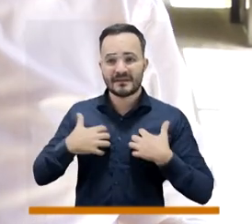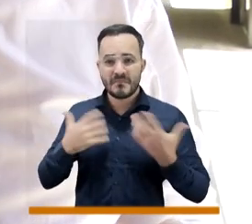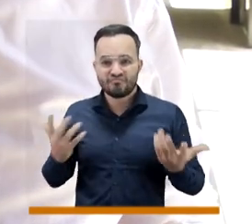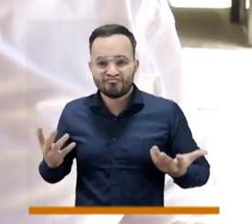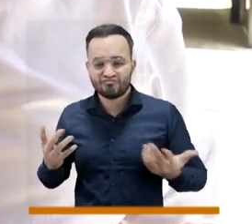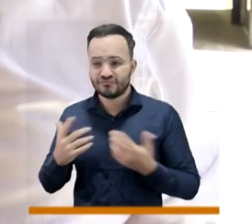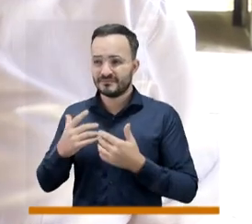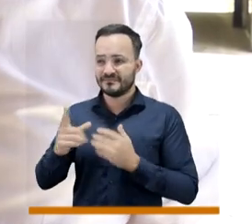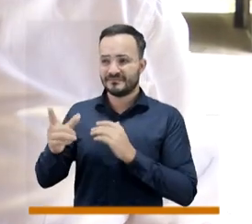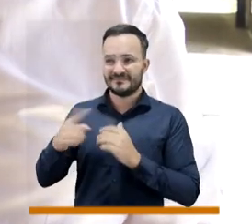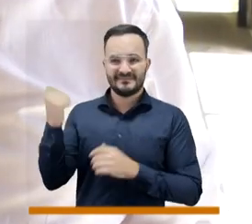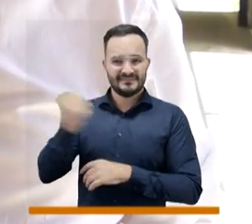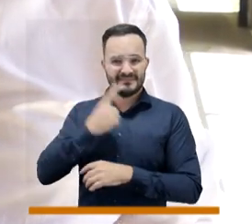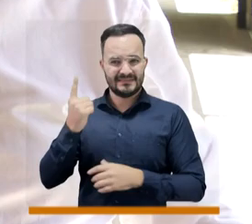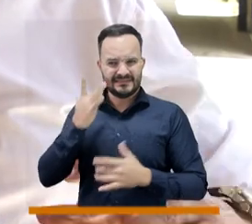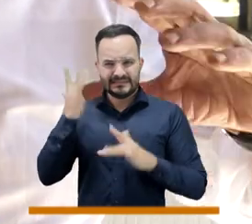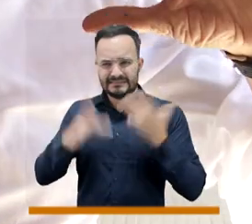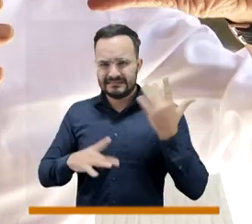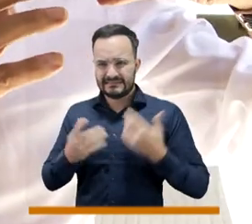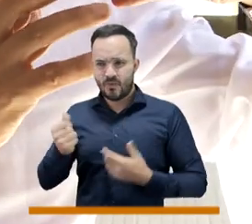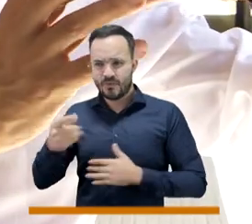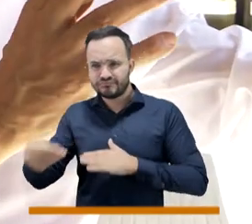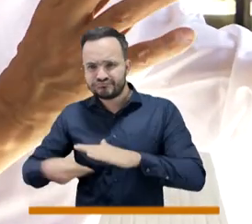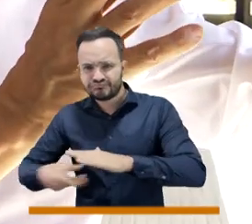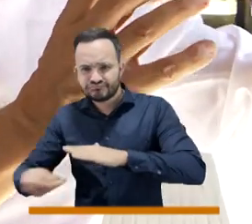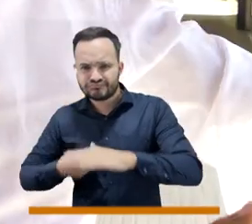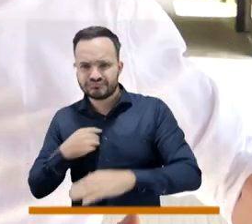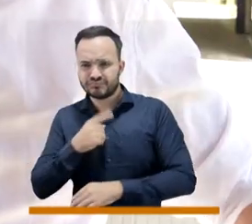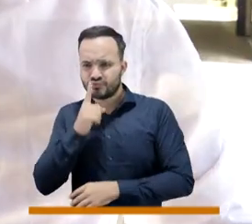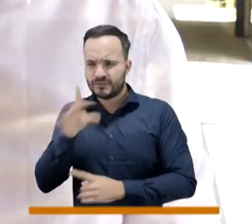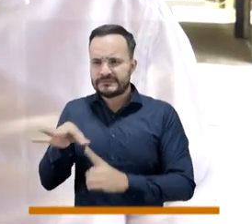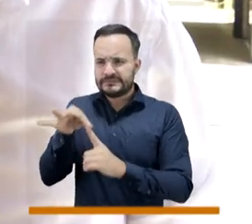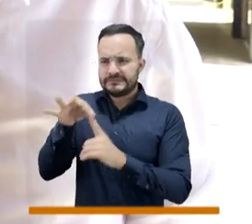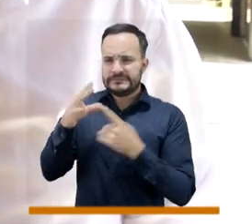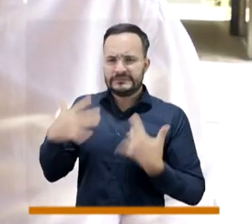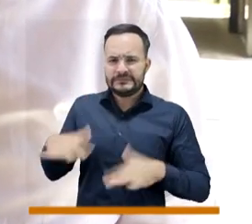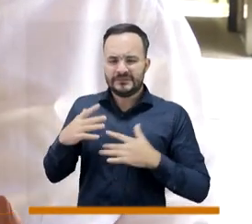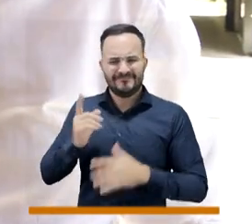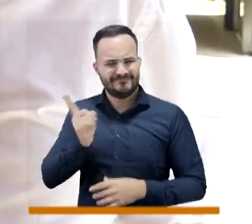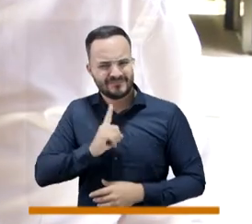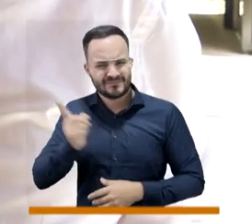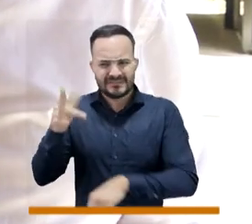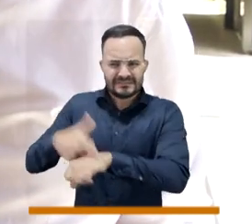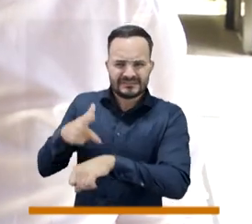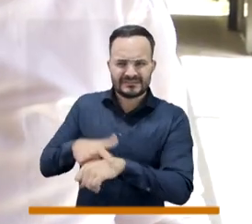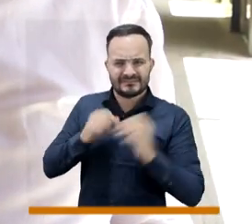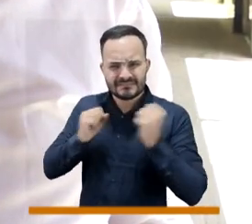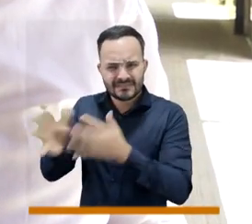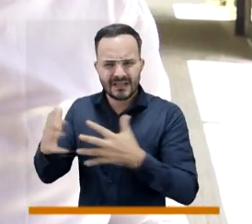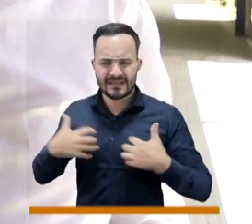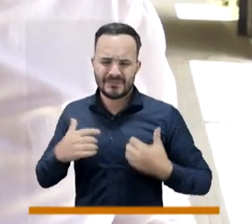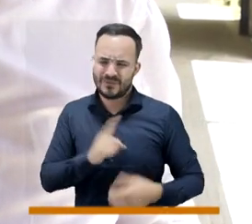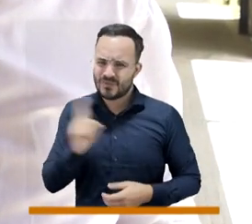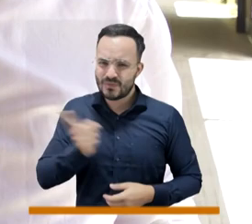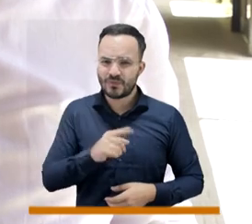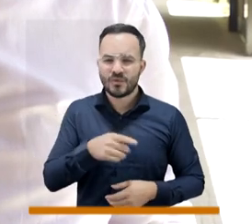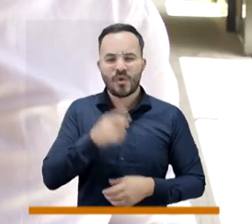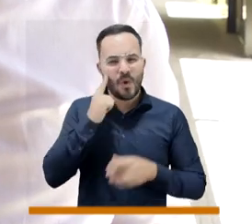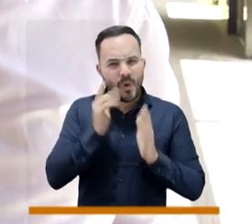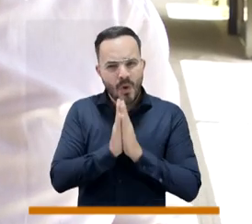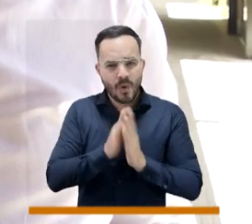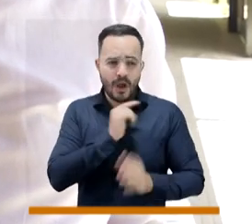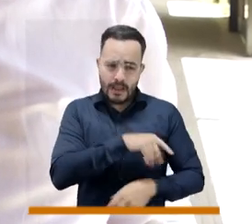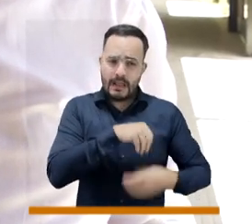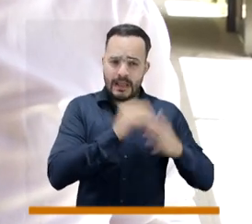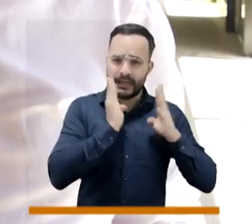no maltrate a los animales, no abandone a los animales. Aquí están bien tenidos, pero primero usted no